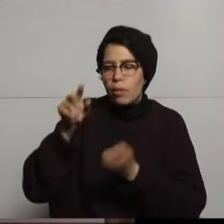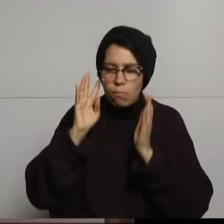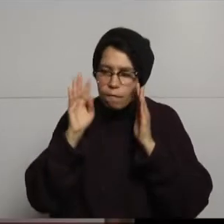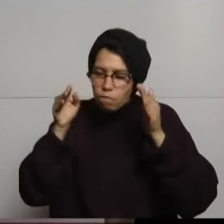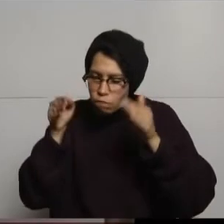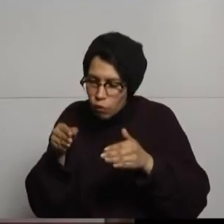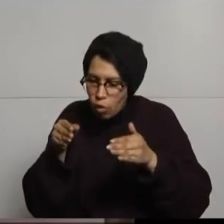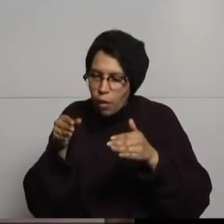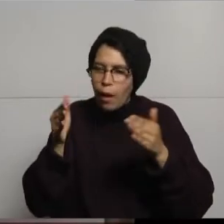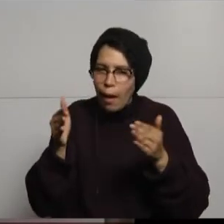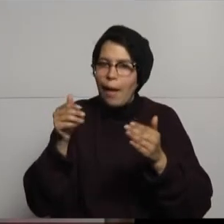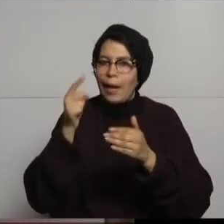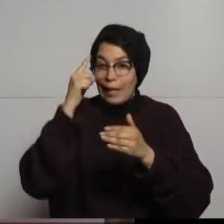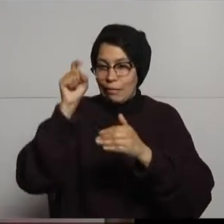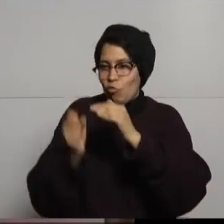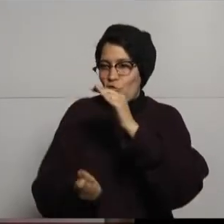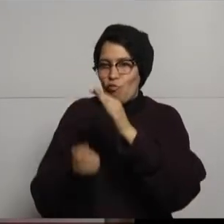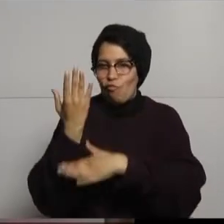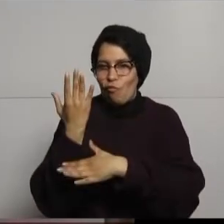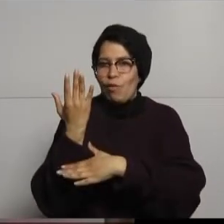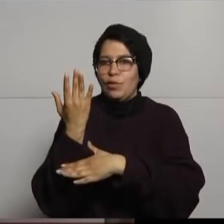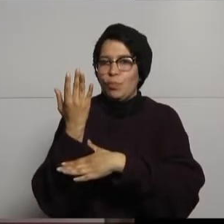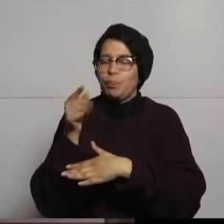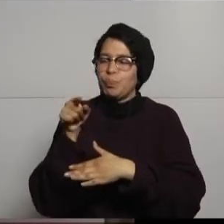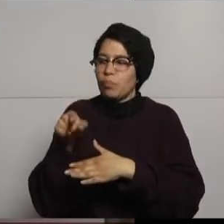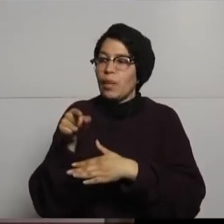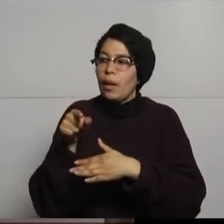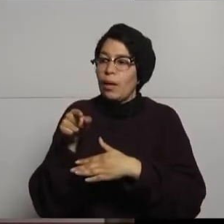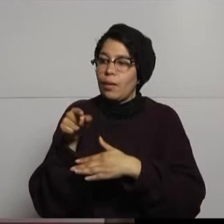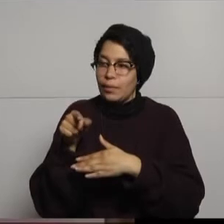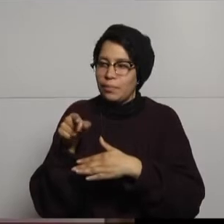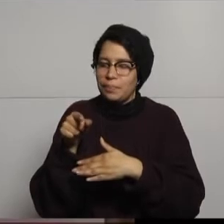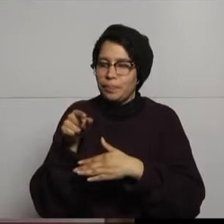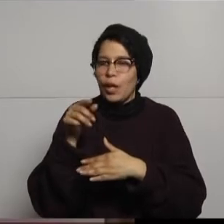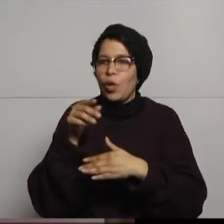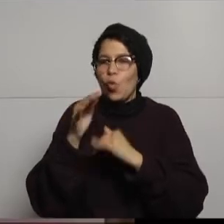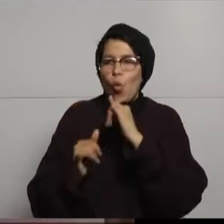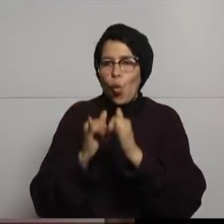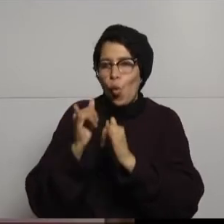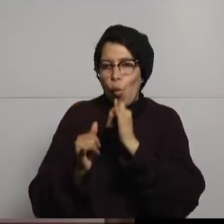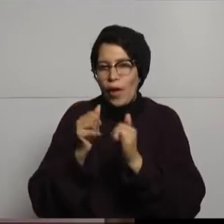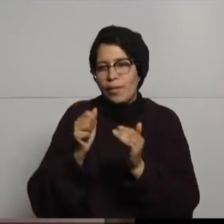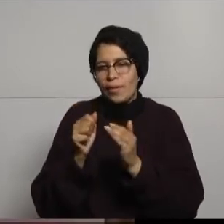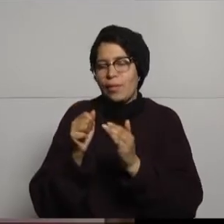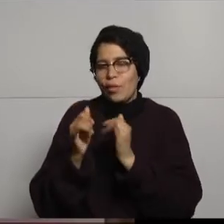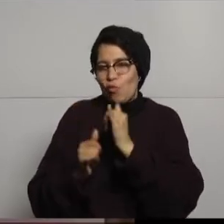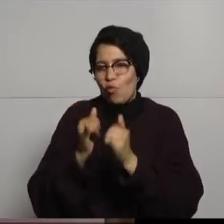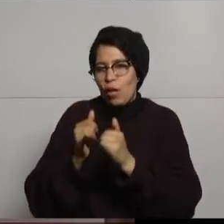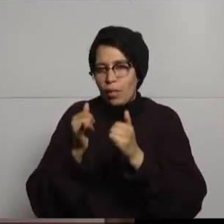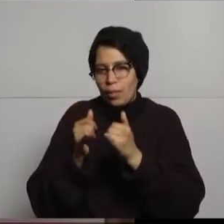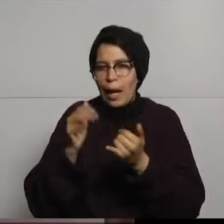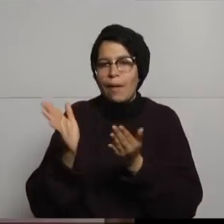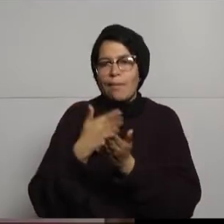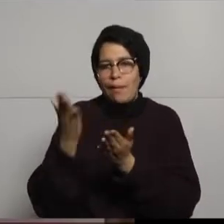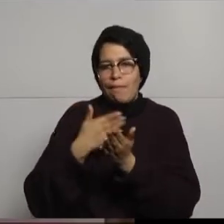ese ecosistema de innovación. Un artículo de Brasil, Flavia, de una revista brasilera. En